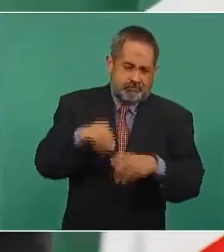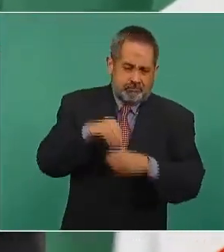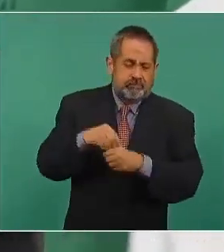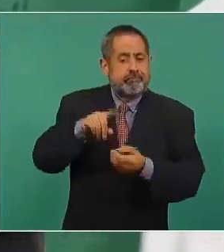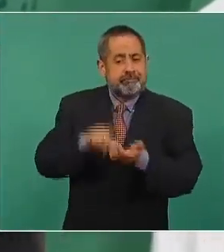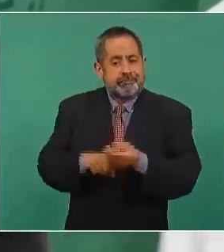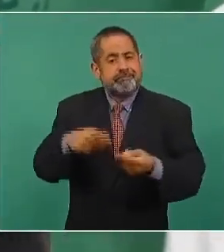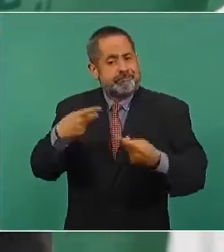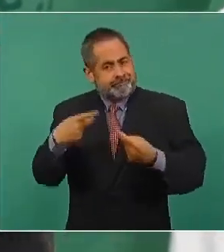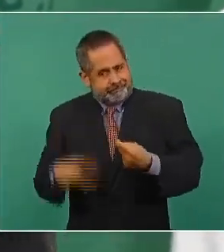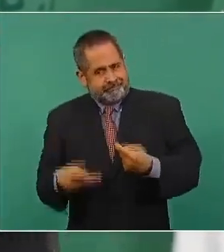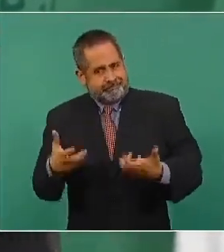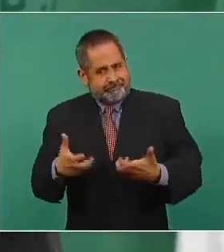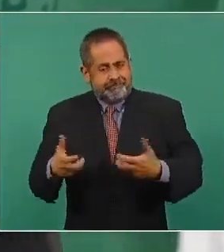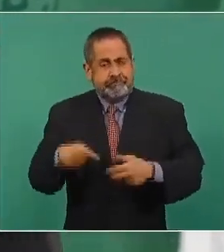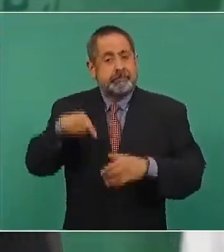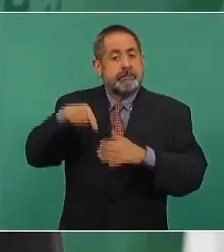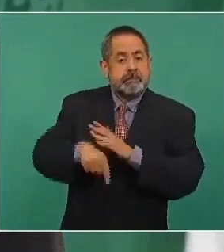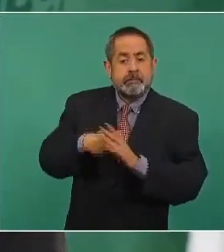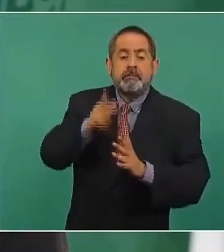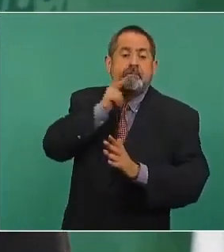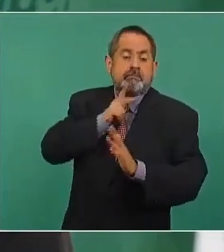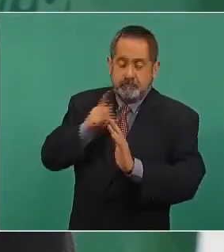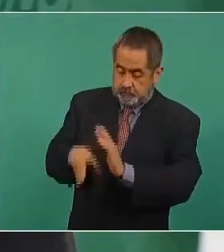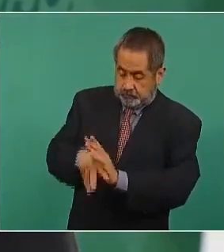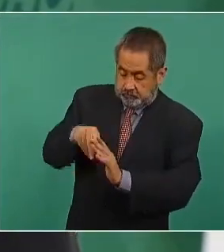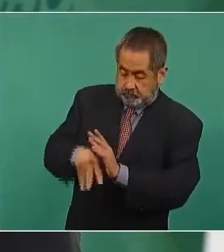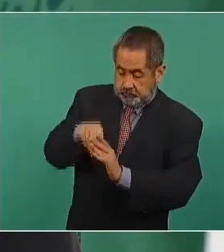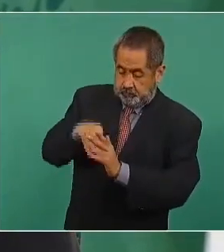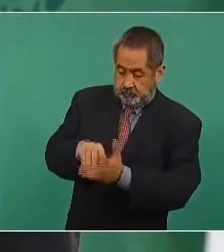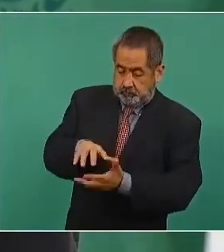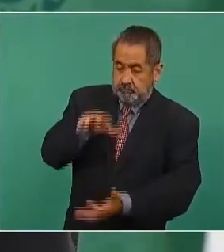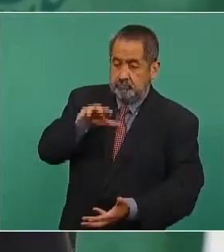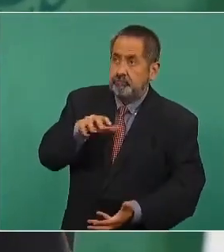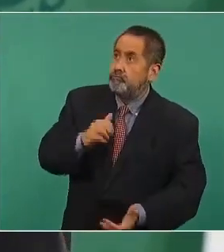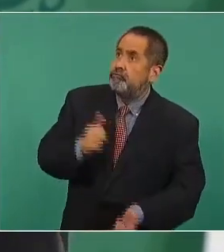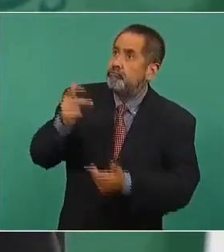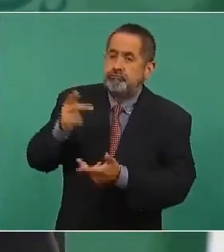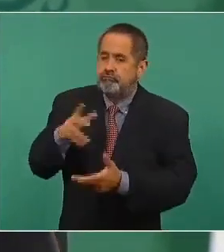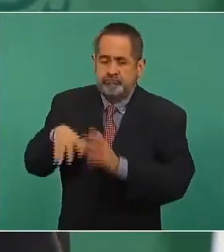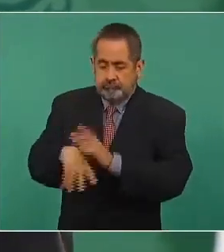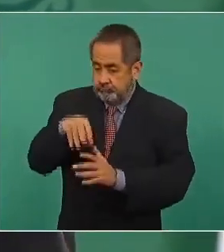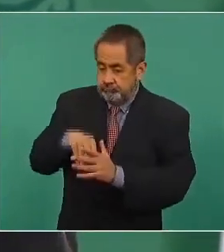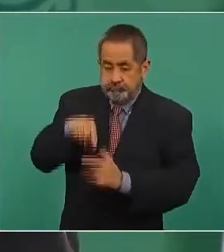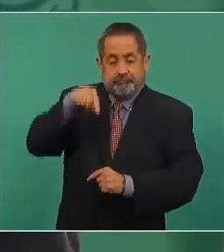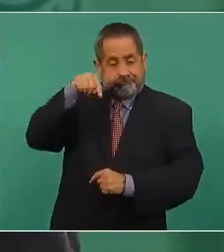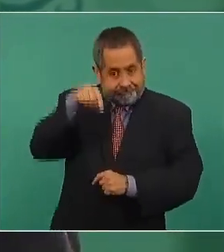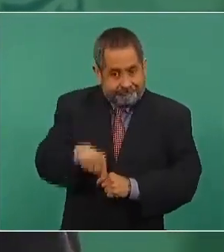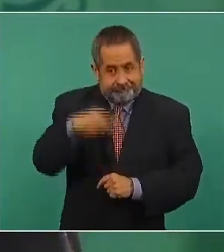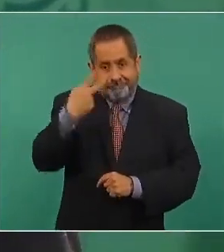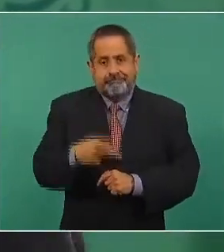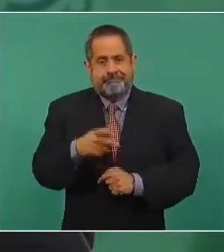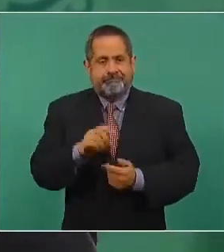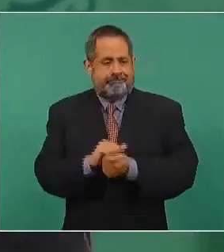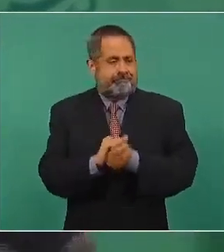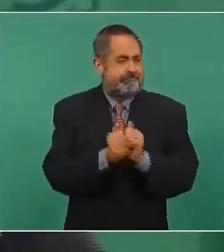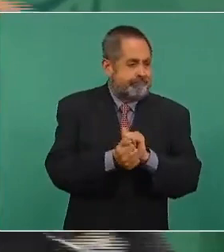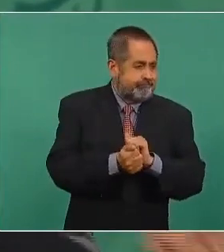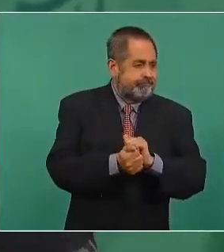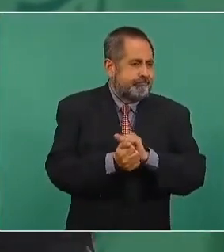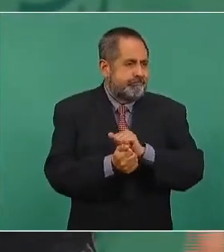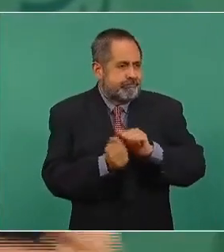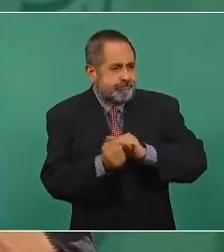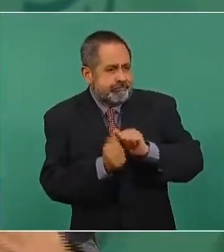crudo que se extrae para hacer combustibles. De modo que ya se